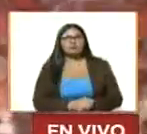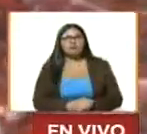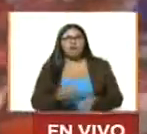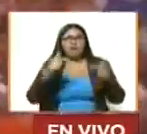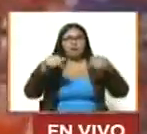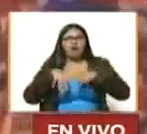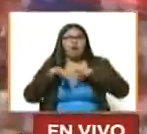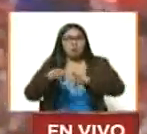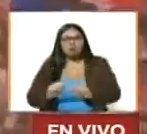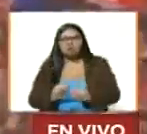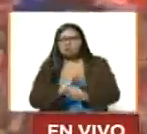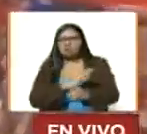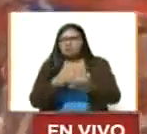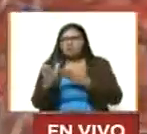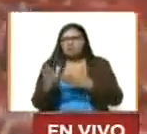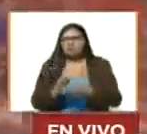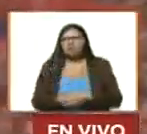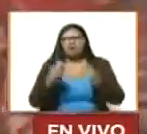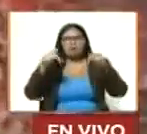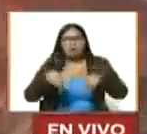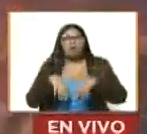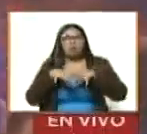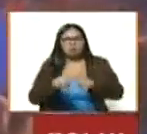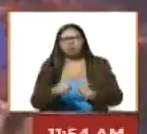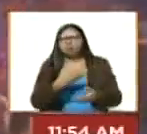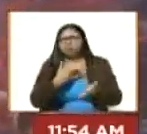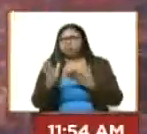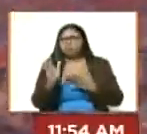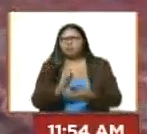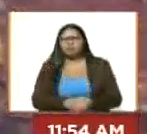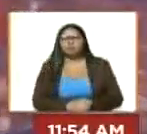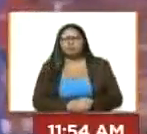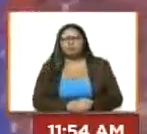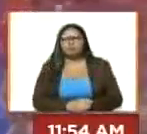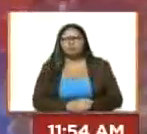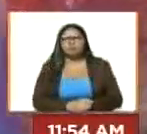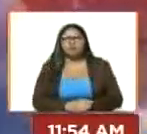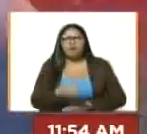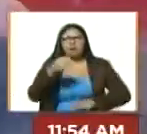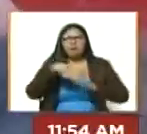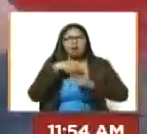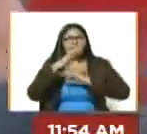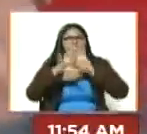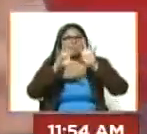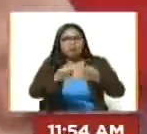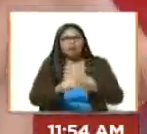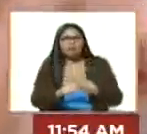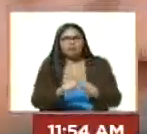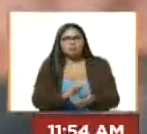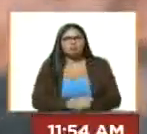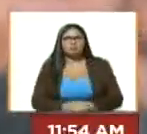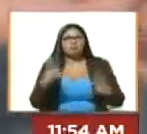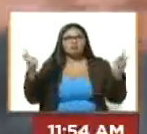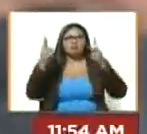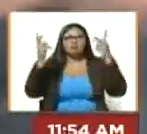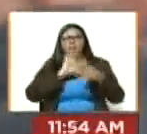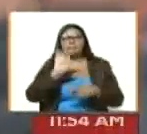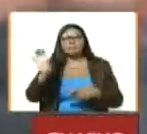burguesía! ¡Abajo el capitalismo! ¡Abajo el imperialismo! ¡Viva la